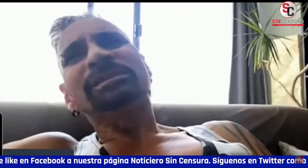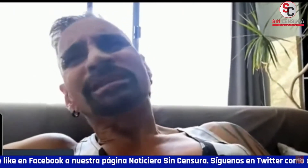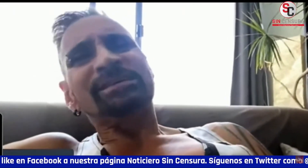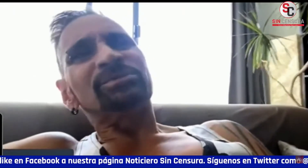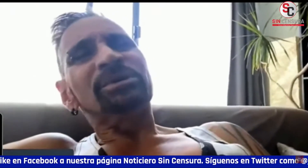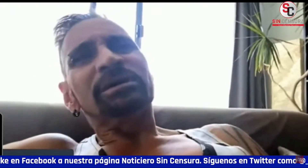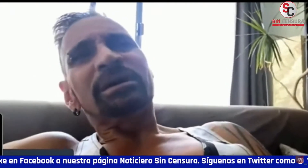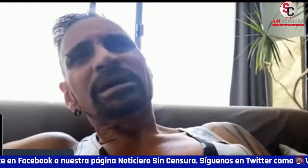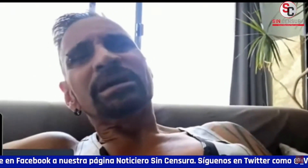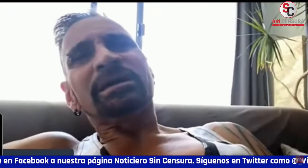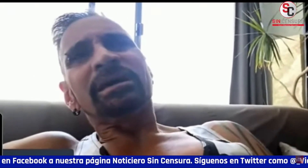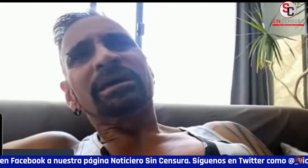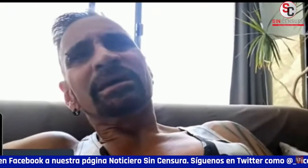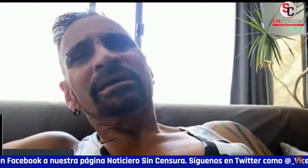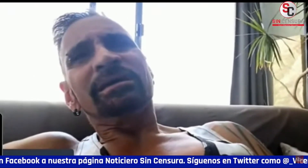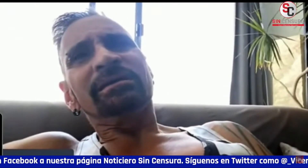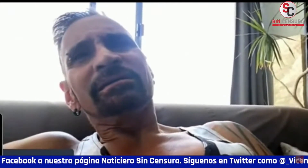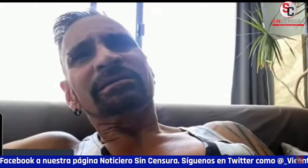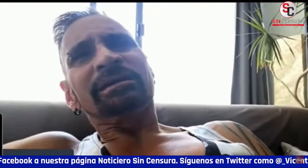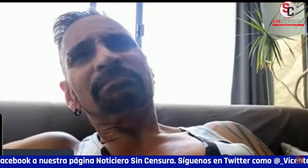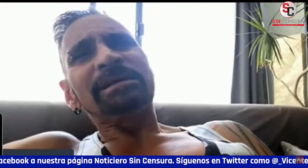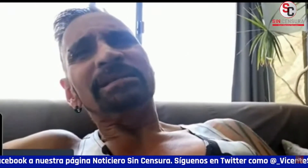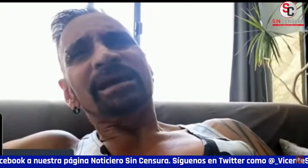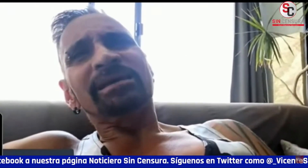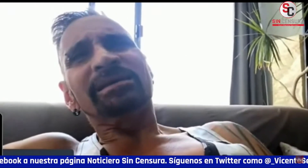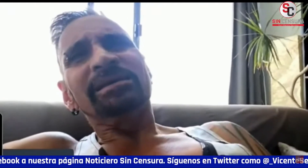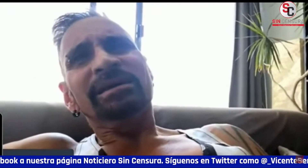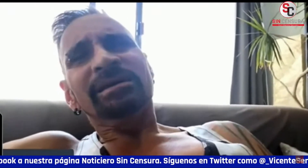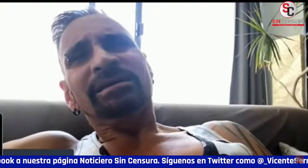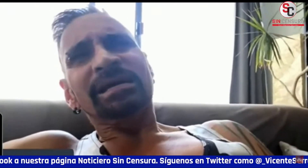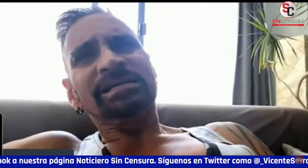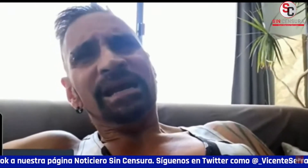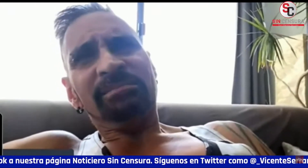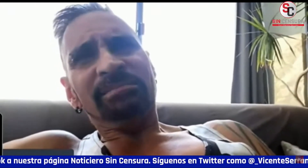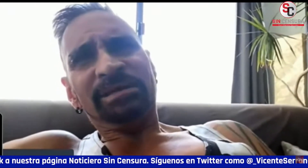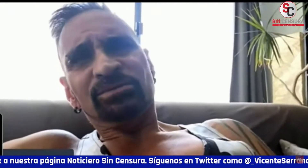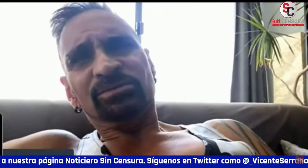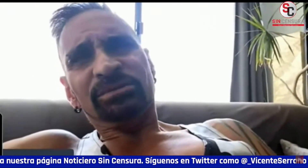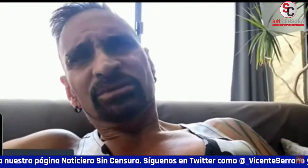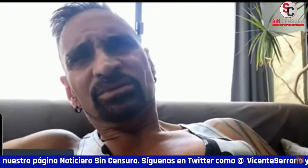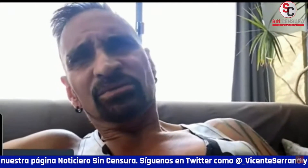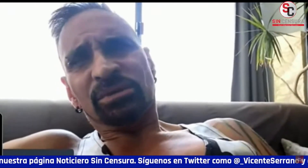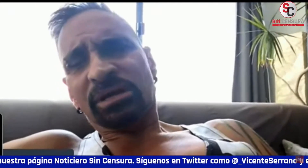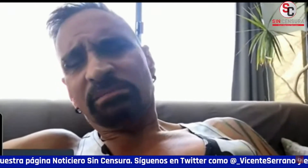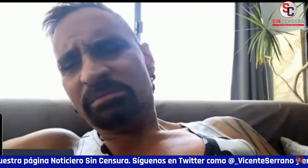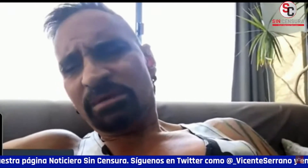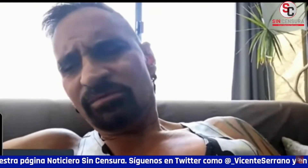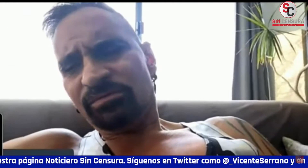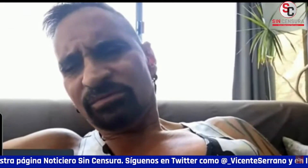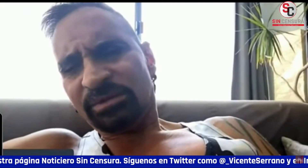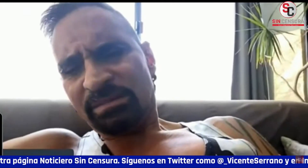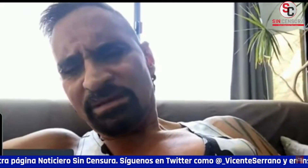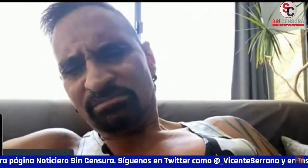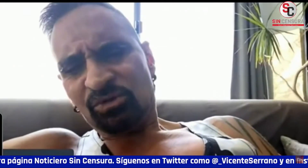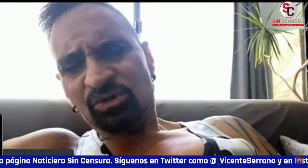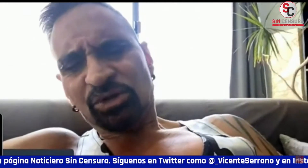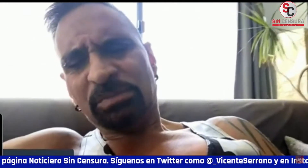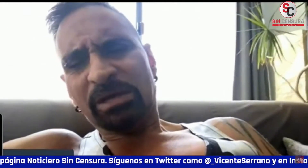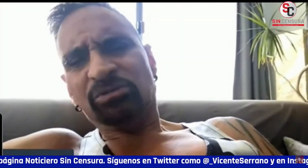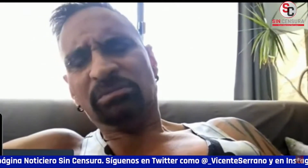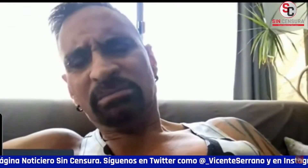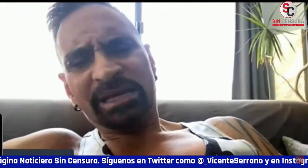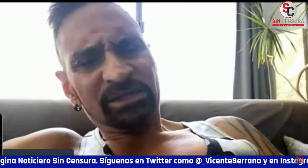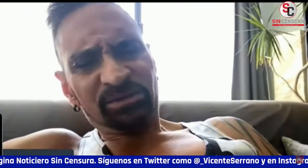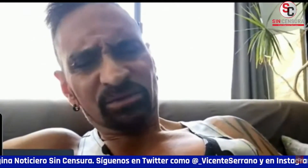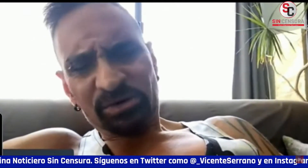¿qué puedo decir de esto? Que pese a que Casa Lam es un centro cultural que a mí me infunda